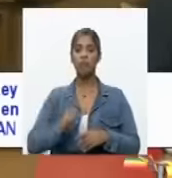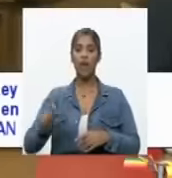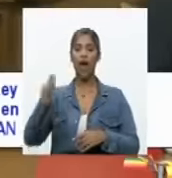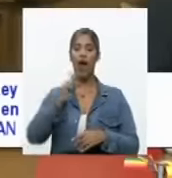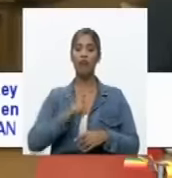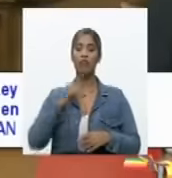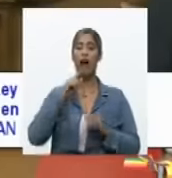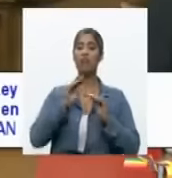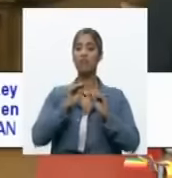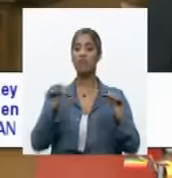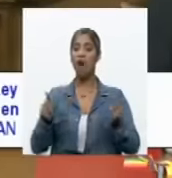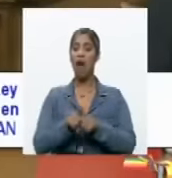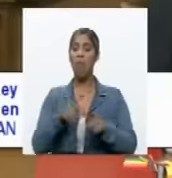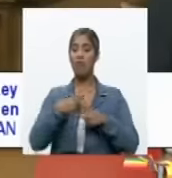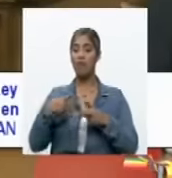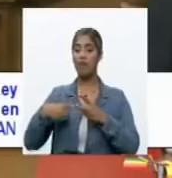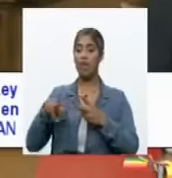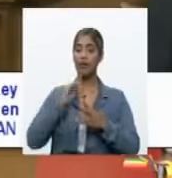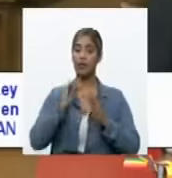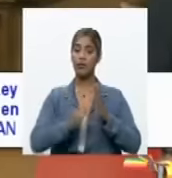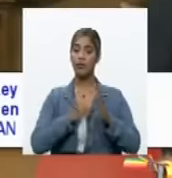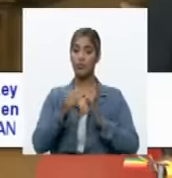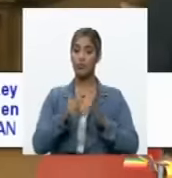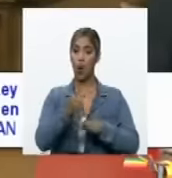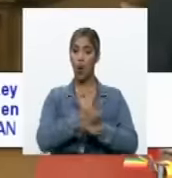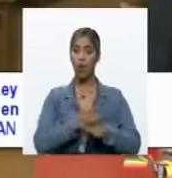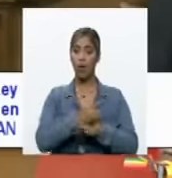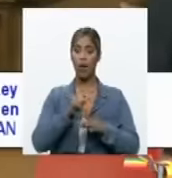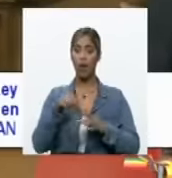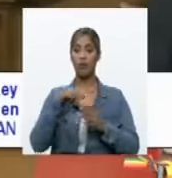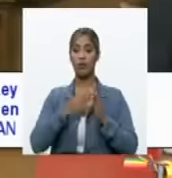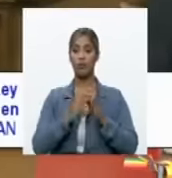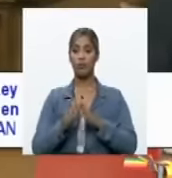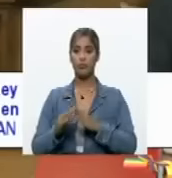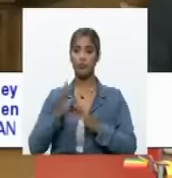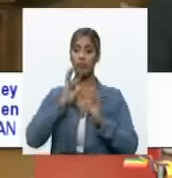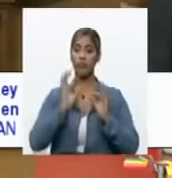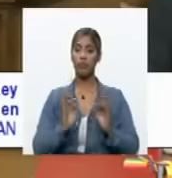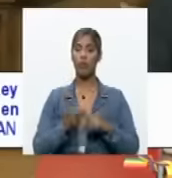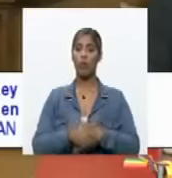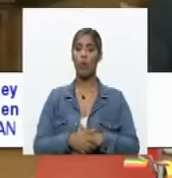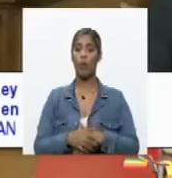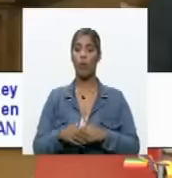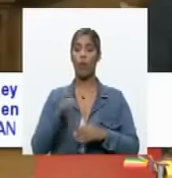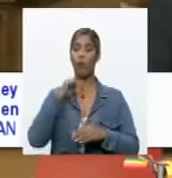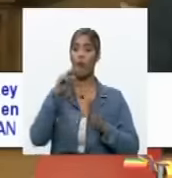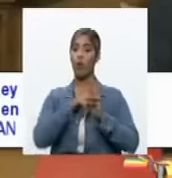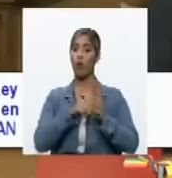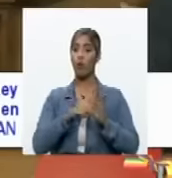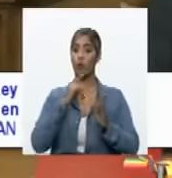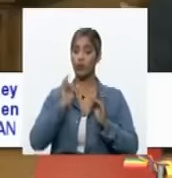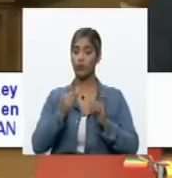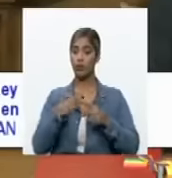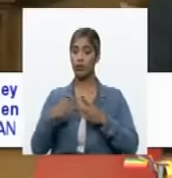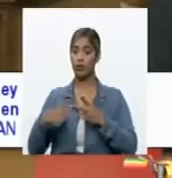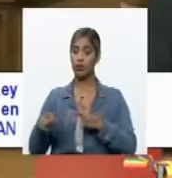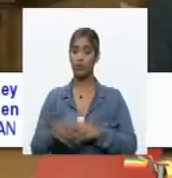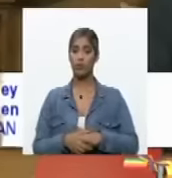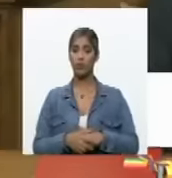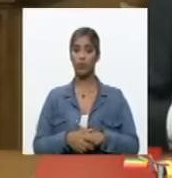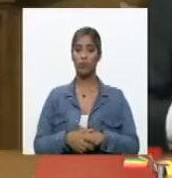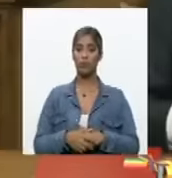podrá ser convocado por las distintas instancias del gobierno de la comuna, conforme a lo establecido en el reglamento y demás